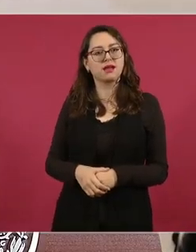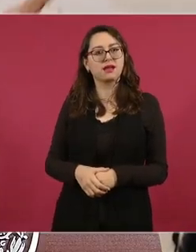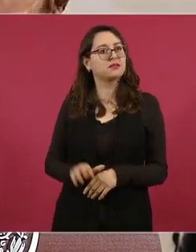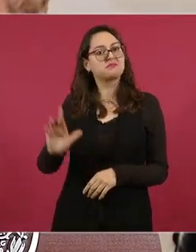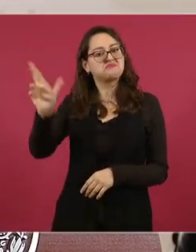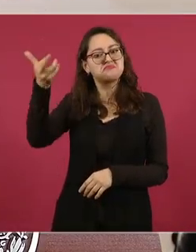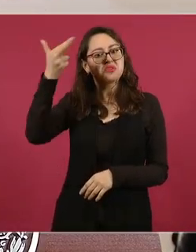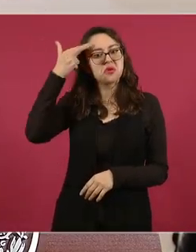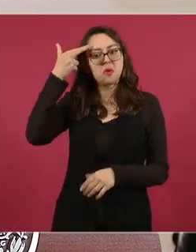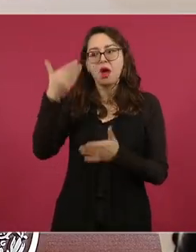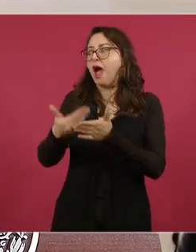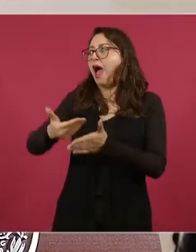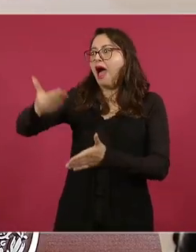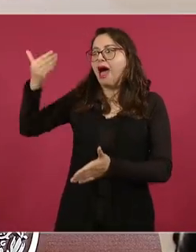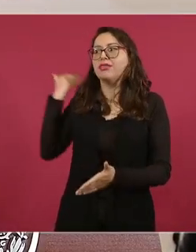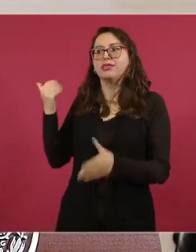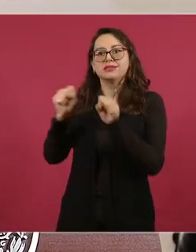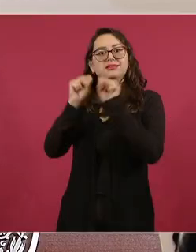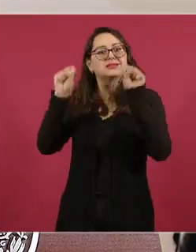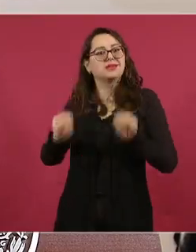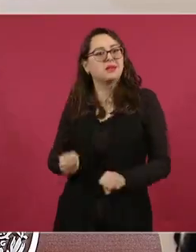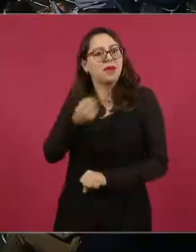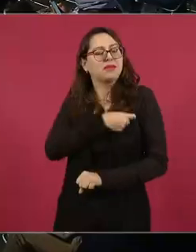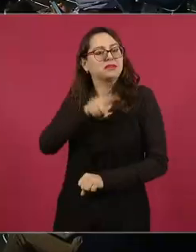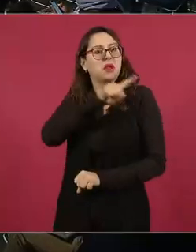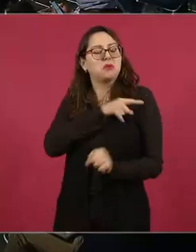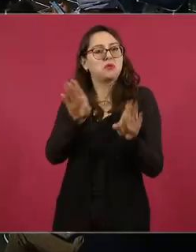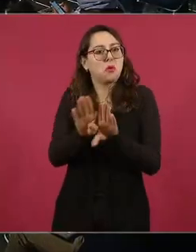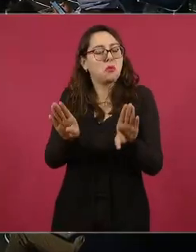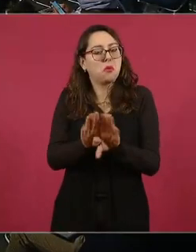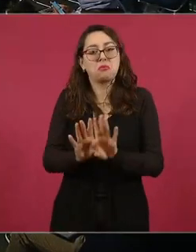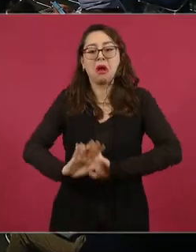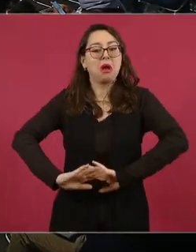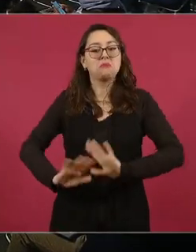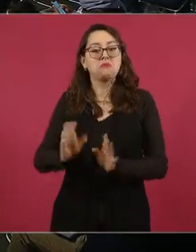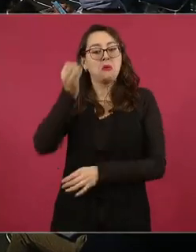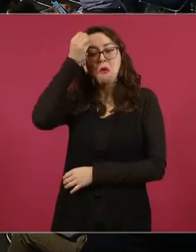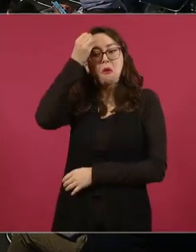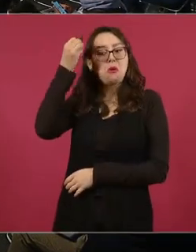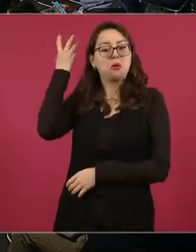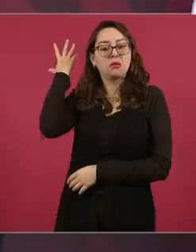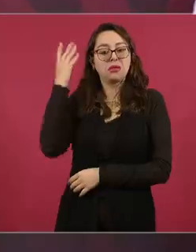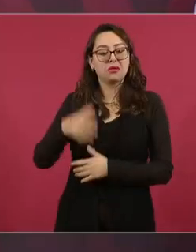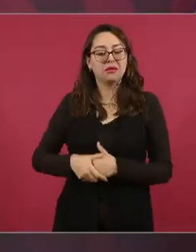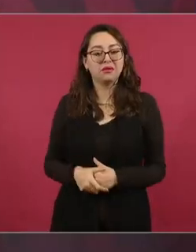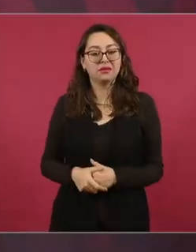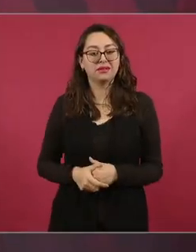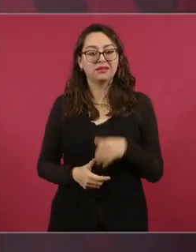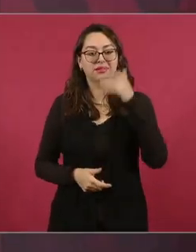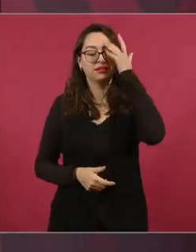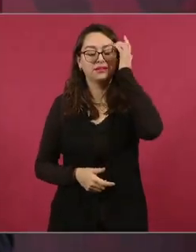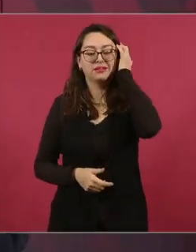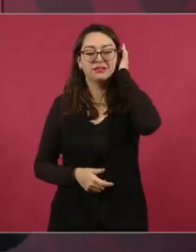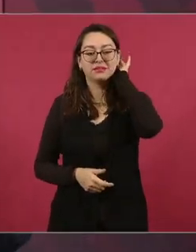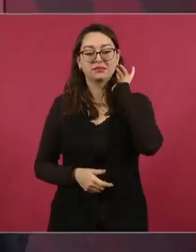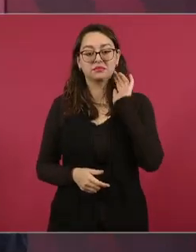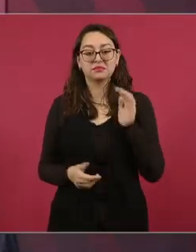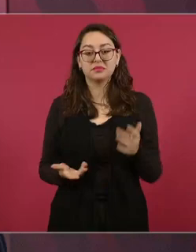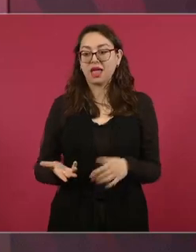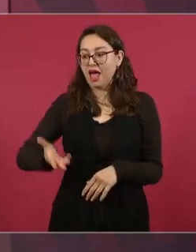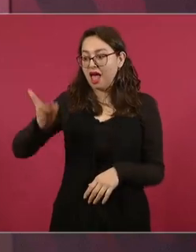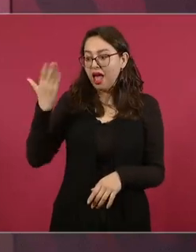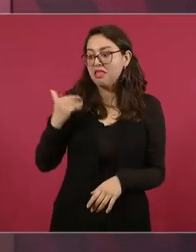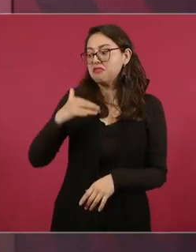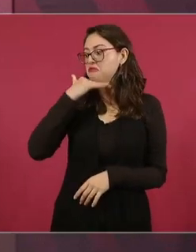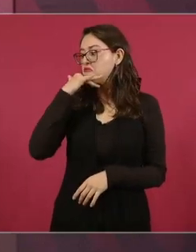Y antes esto no lo tocaban, era silencio,